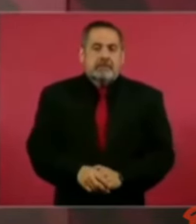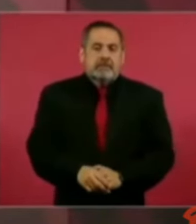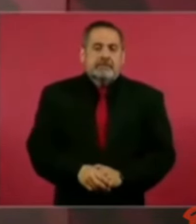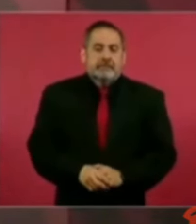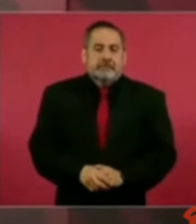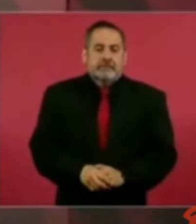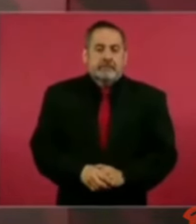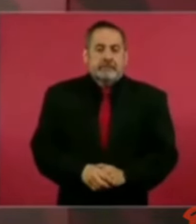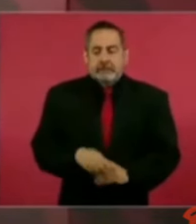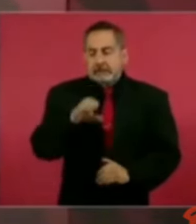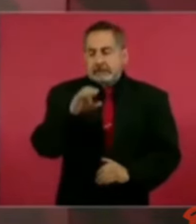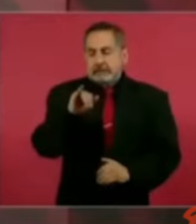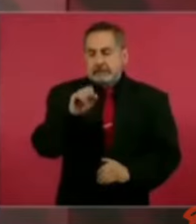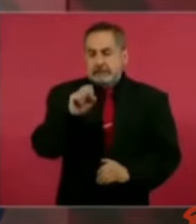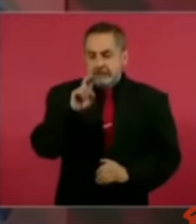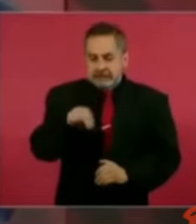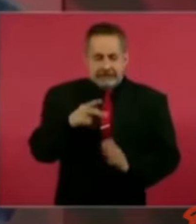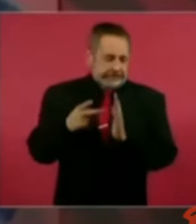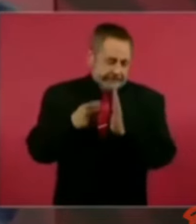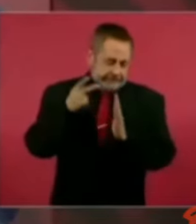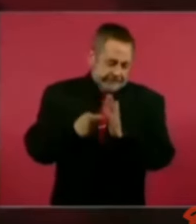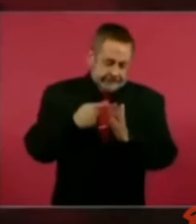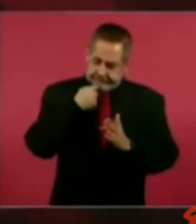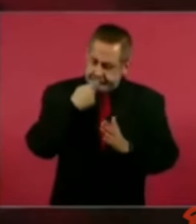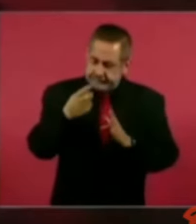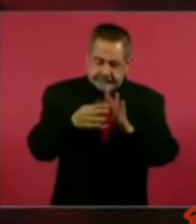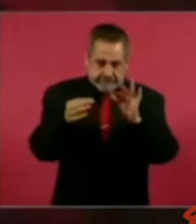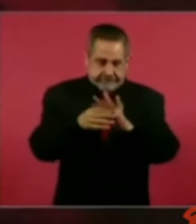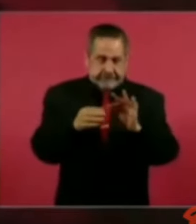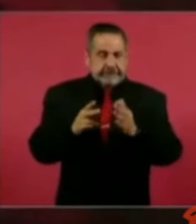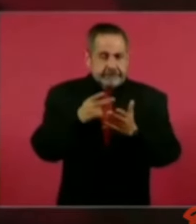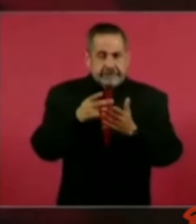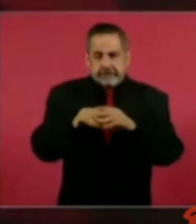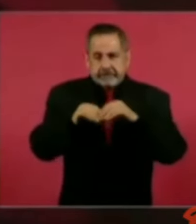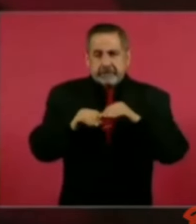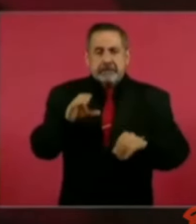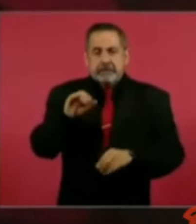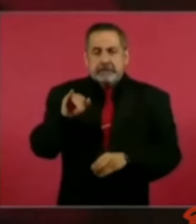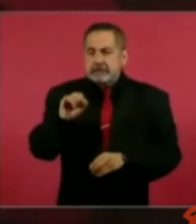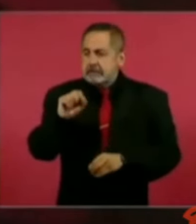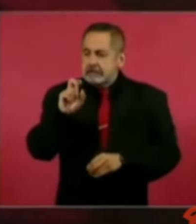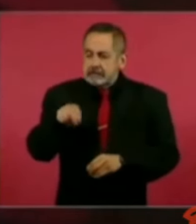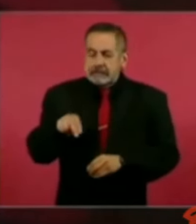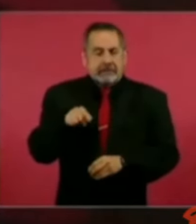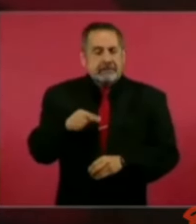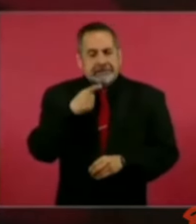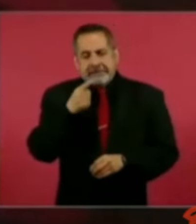El CISEN, hay que estarlo repitiendo porque si no, no sé